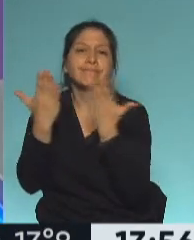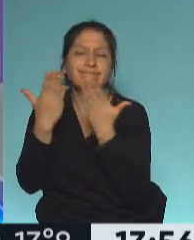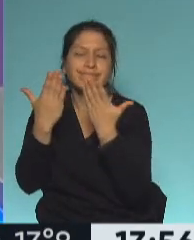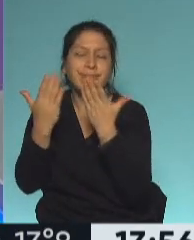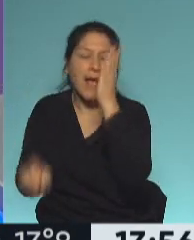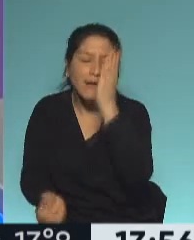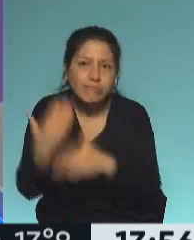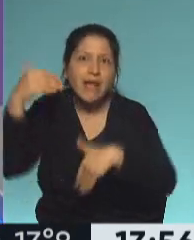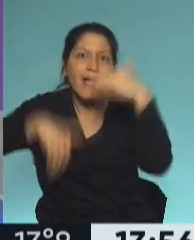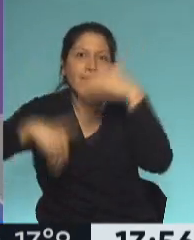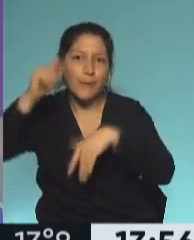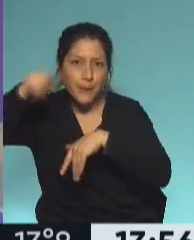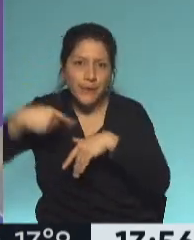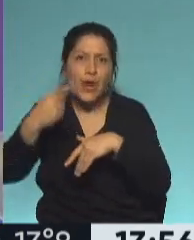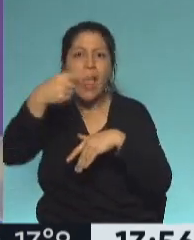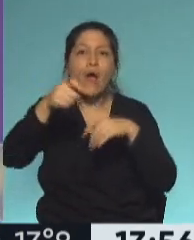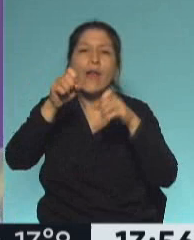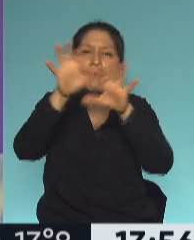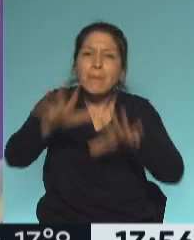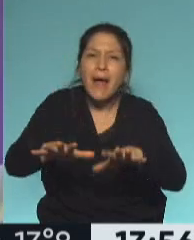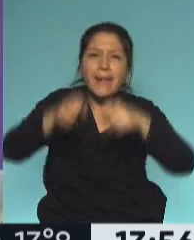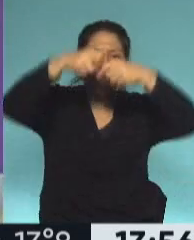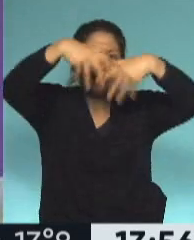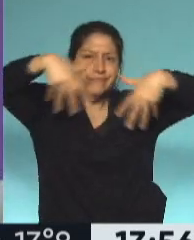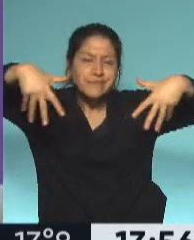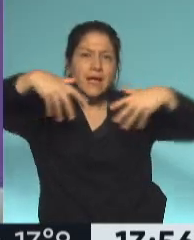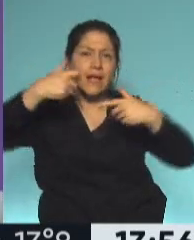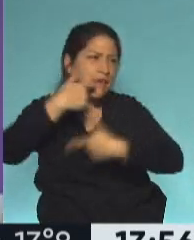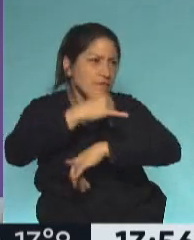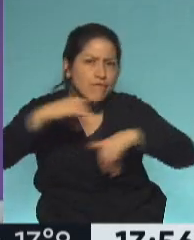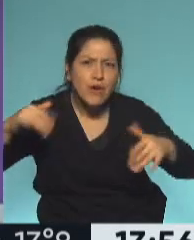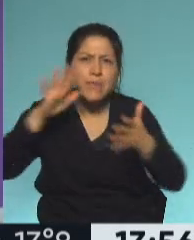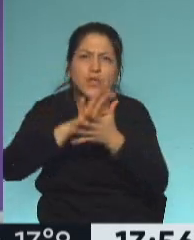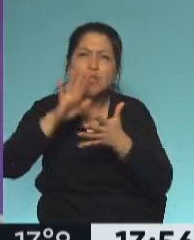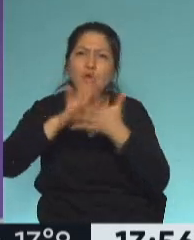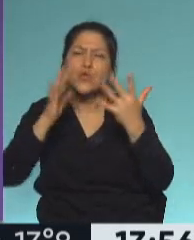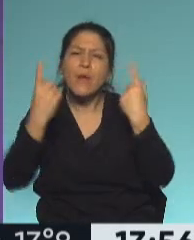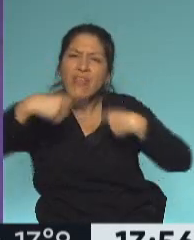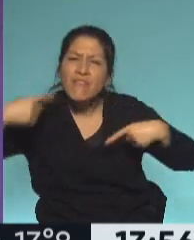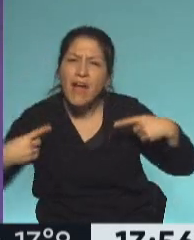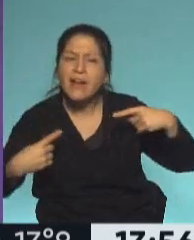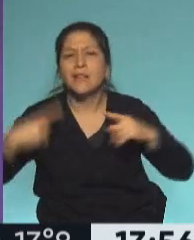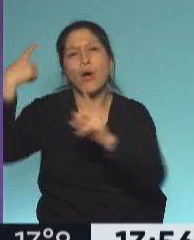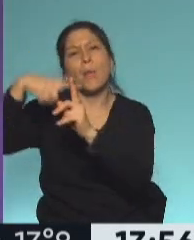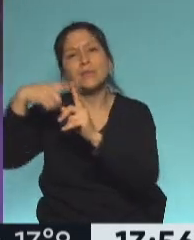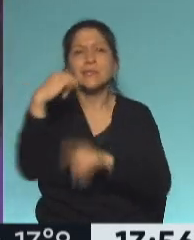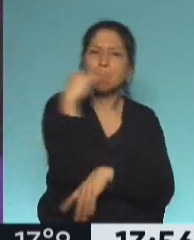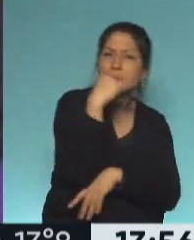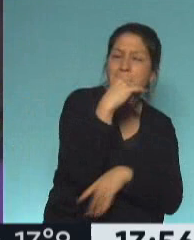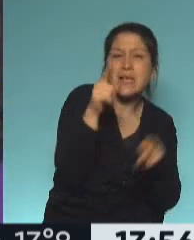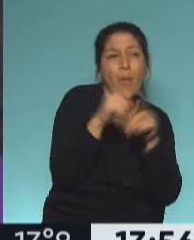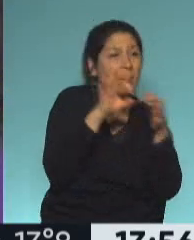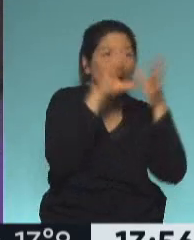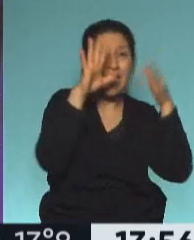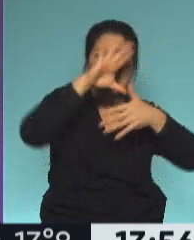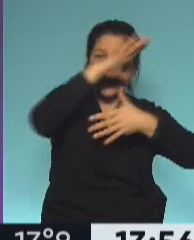armar una infografía donde muestra cómo funciona lo que es al final un sistema de pesos y contrapesos. Así como en las democracias occidentales hay un